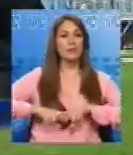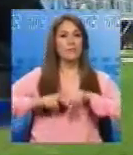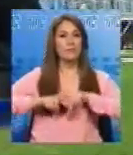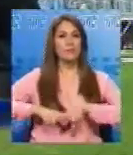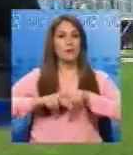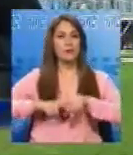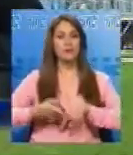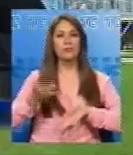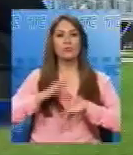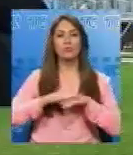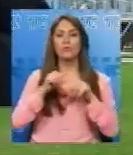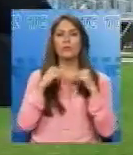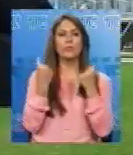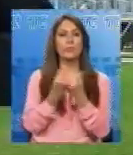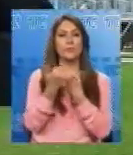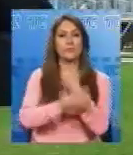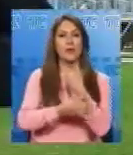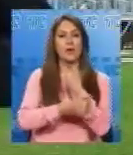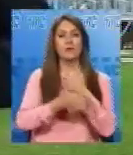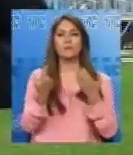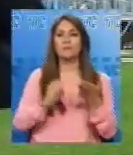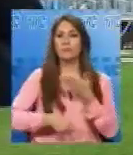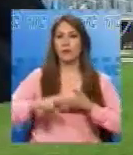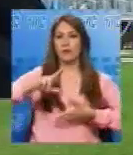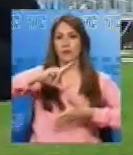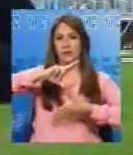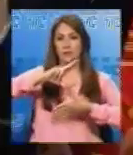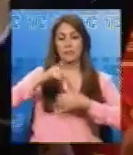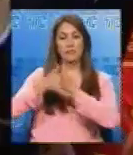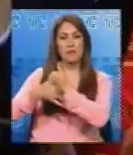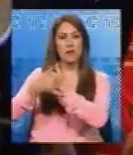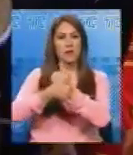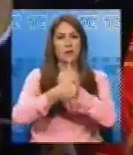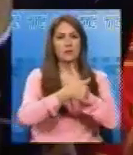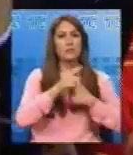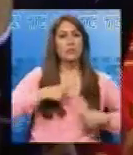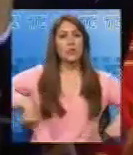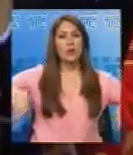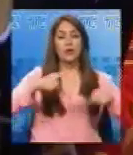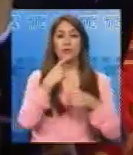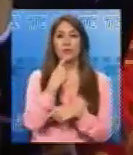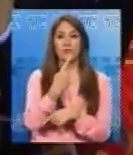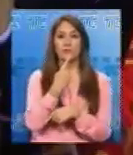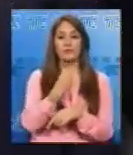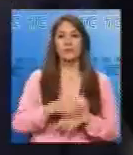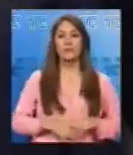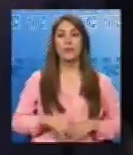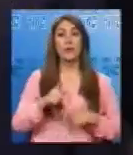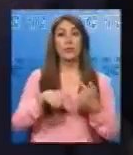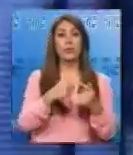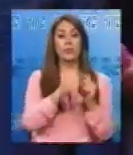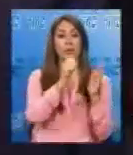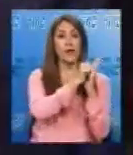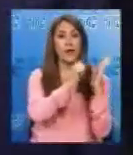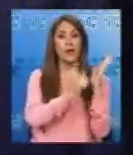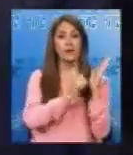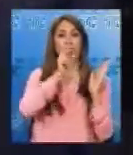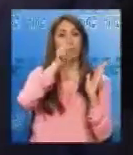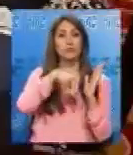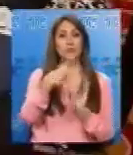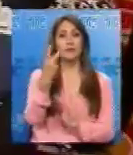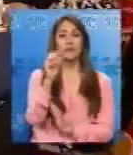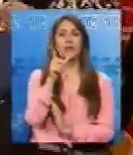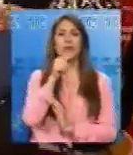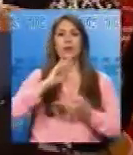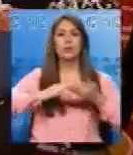en conjunto, sobre todo entre los países latinoamericanos. Correa destacó aquello y dijo que la Agenda 2020, propuesta por la